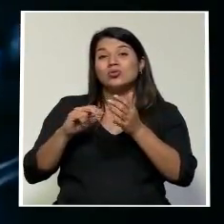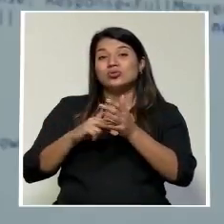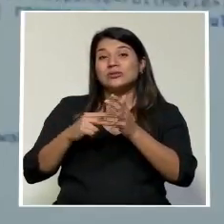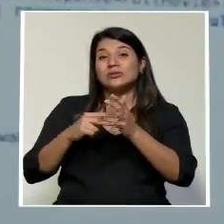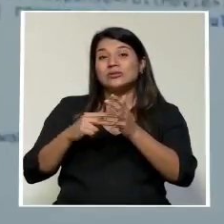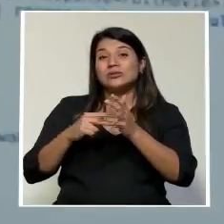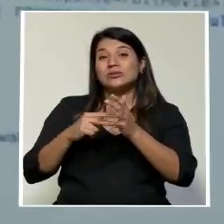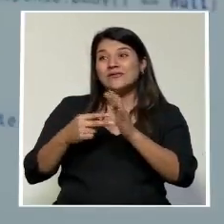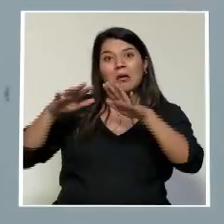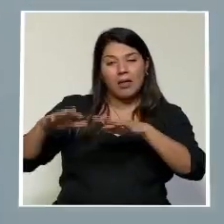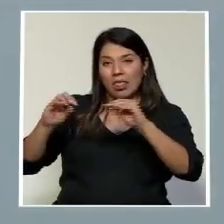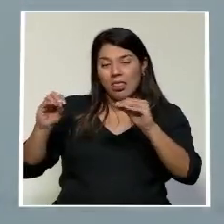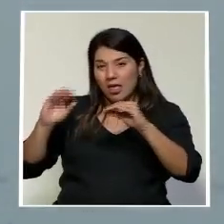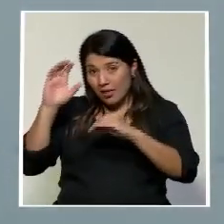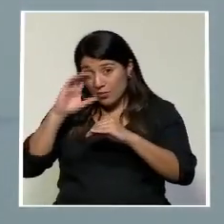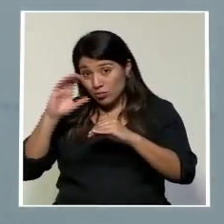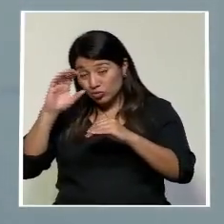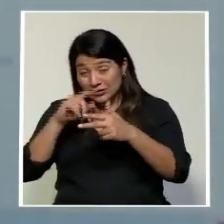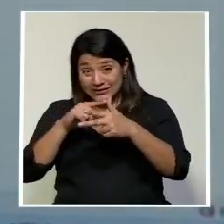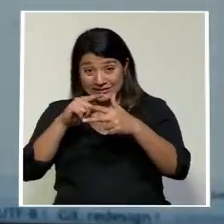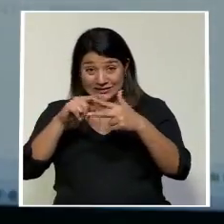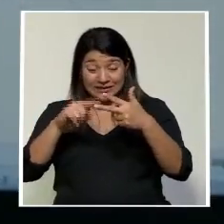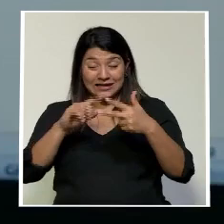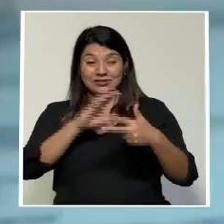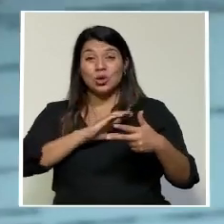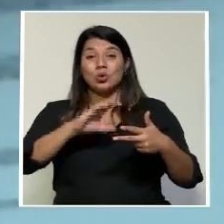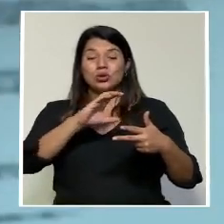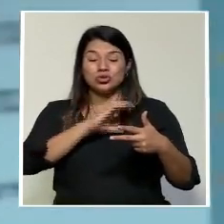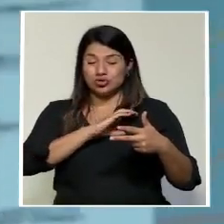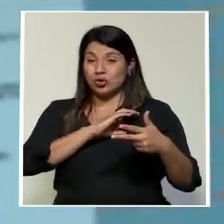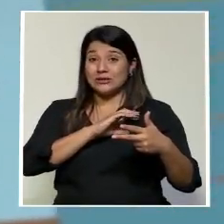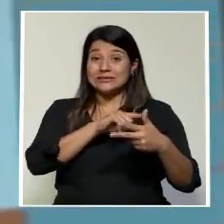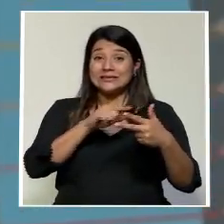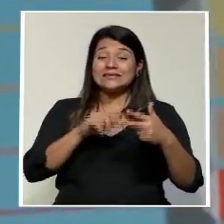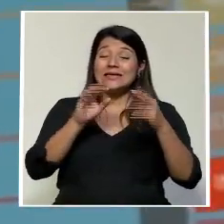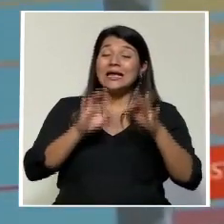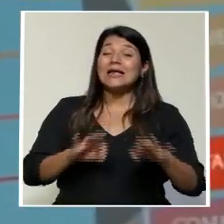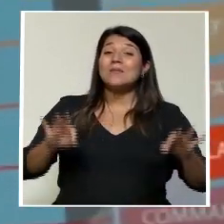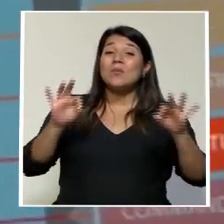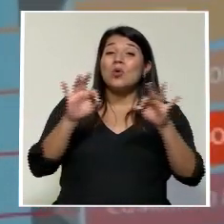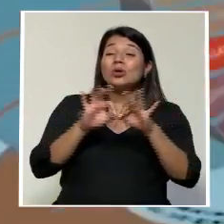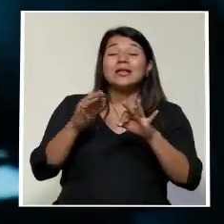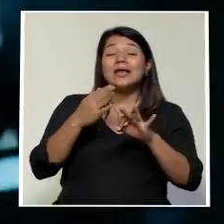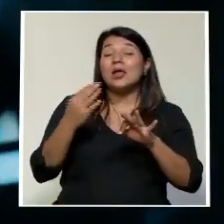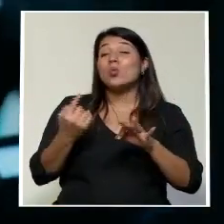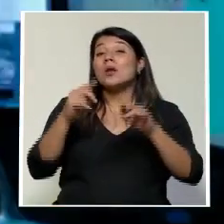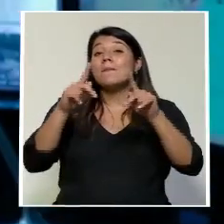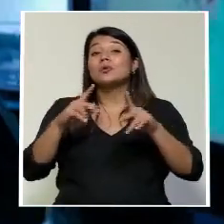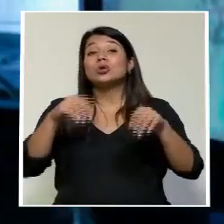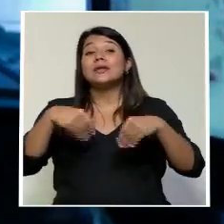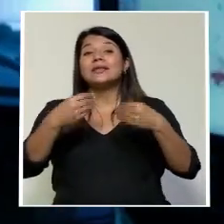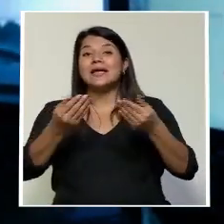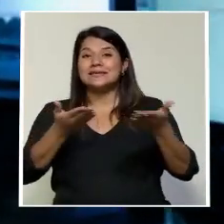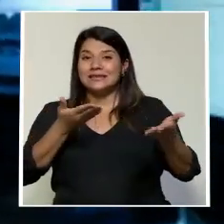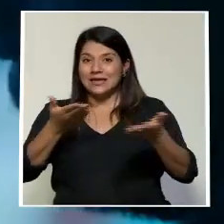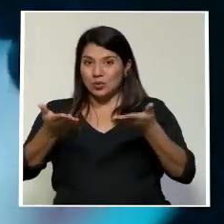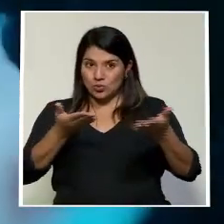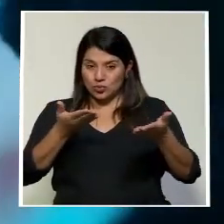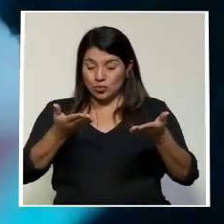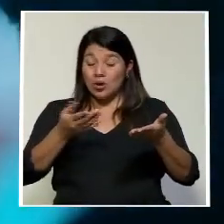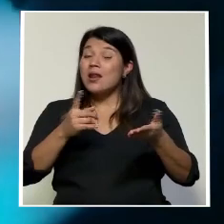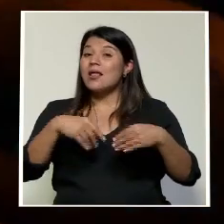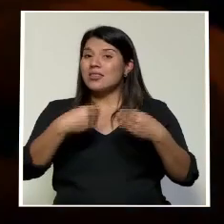reposo las condiciones de la información son vitales que un proveedor de servicios de nube lo asegure y